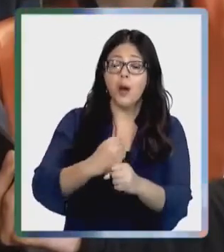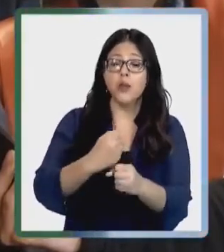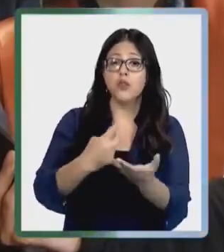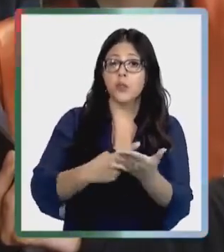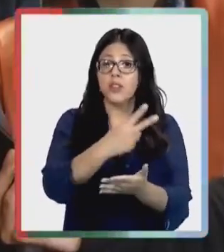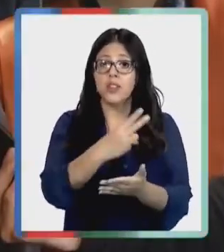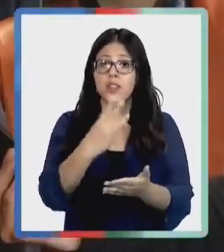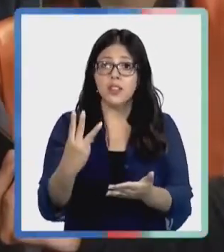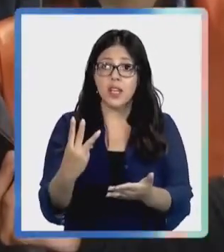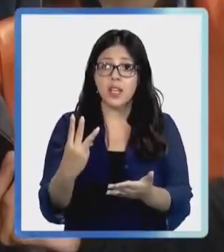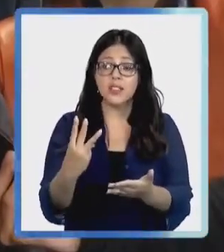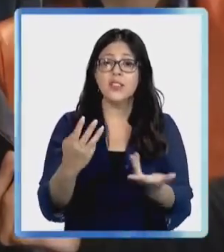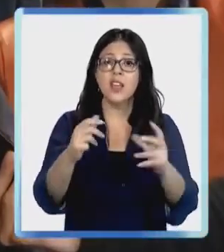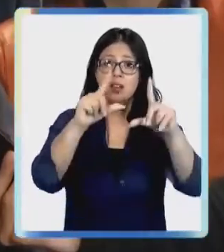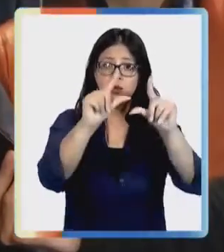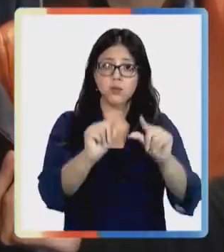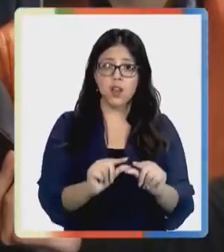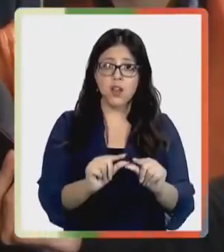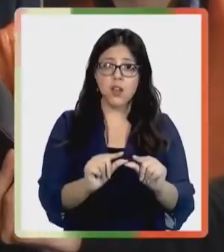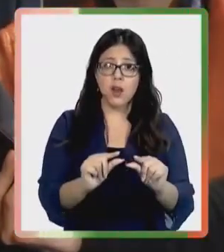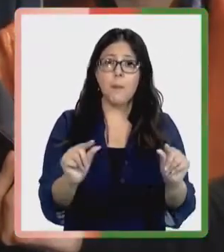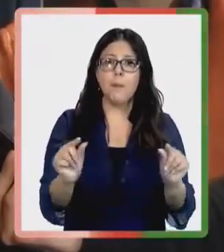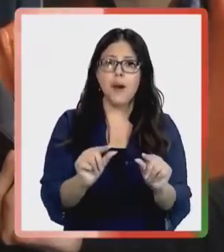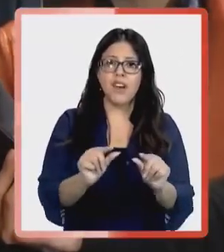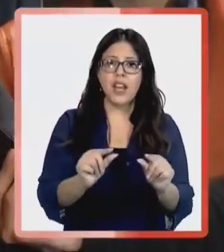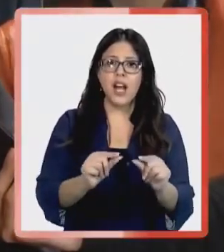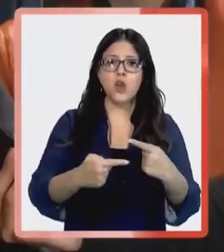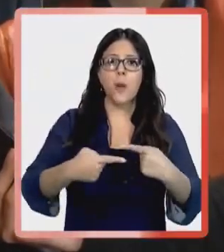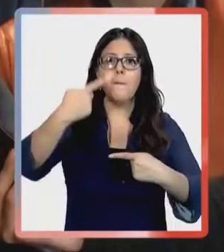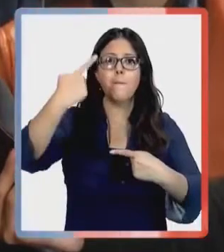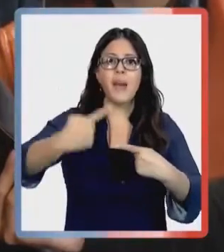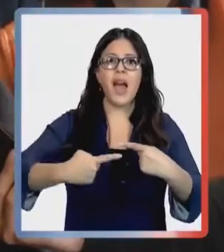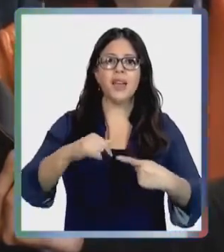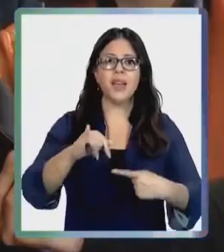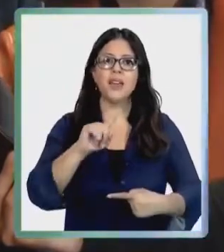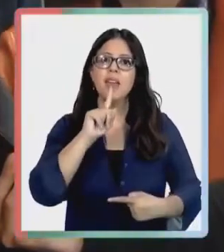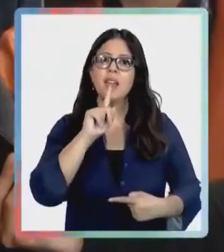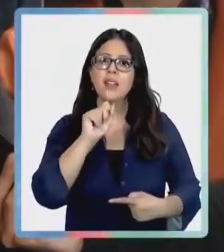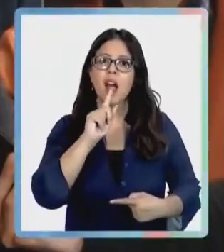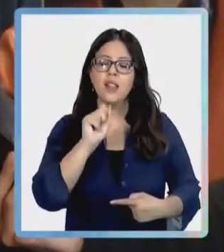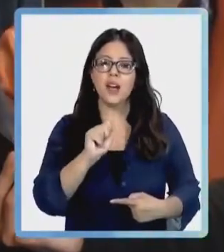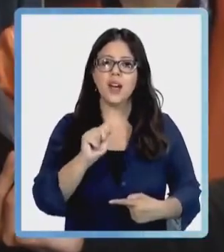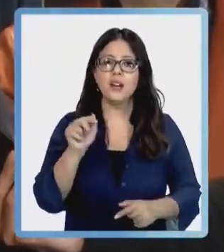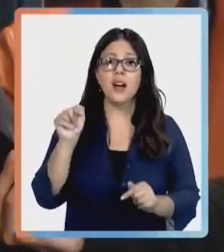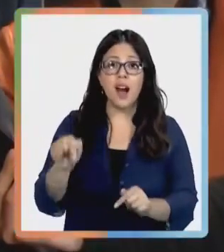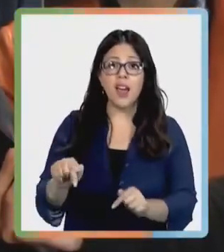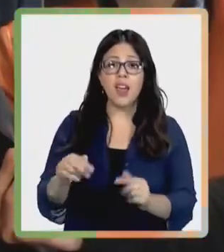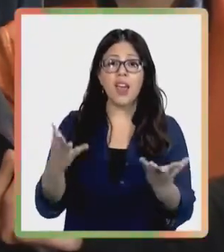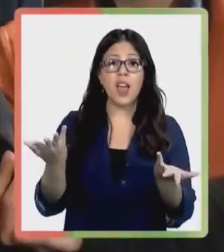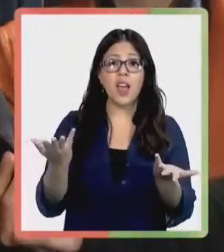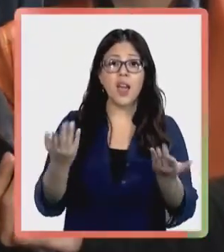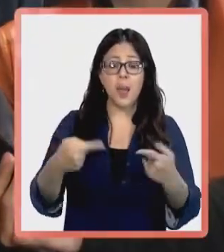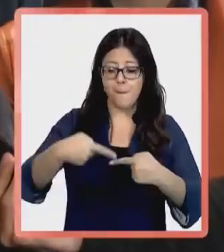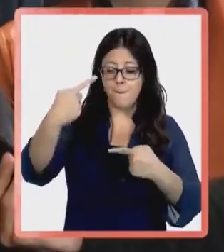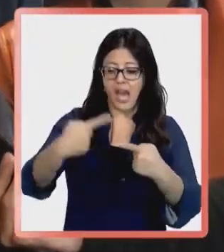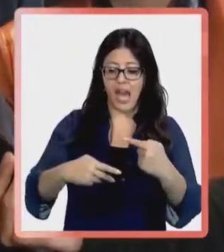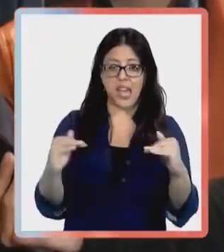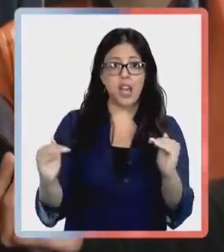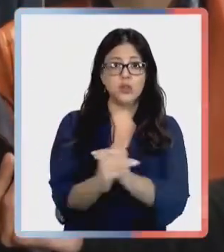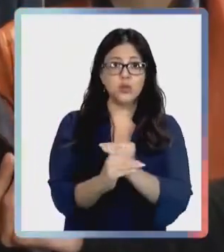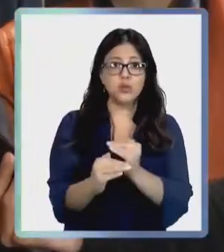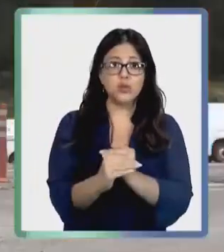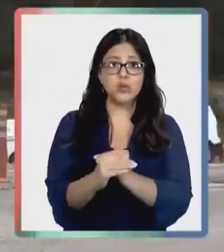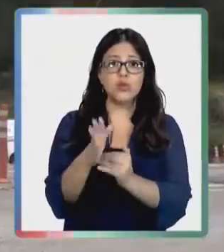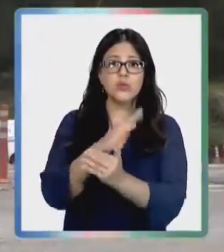del peaje del Itata. De manera que sea un peaje equivalente a la ruta